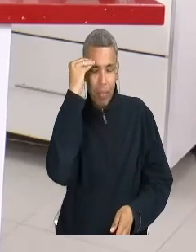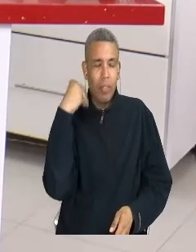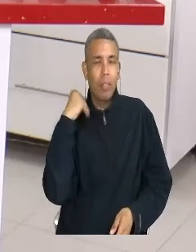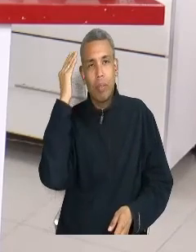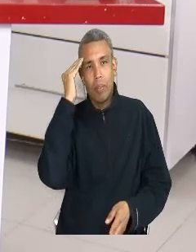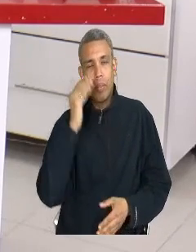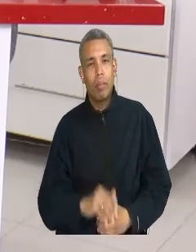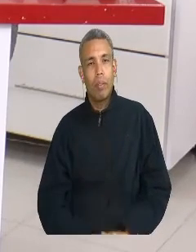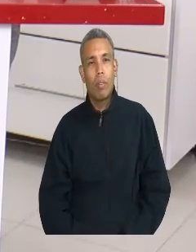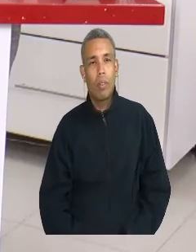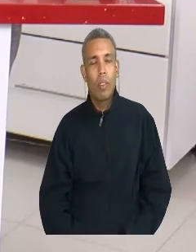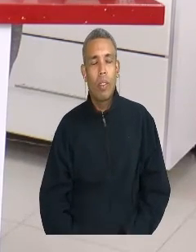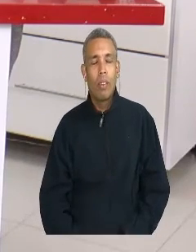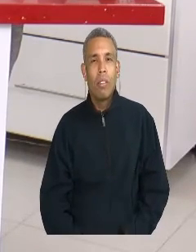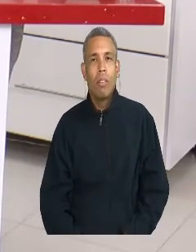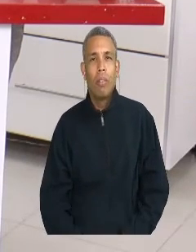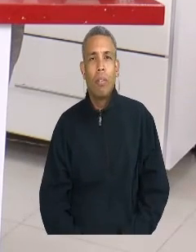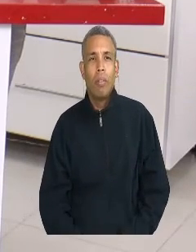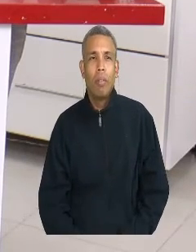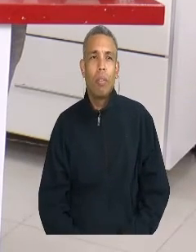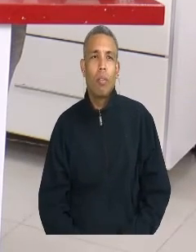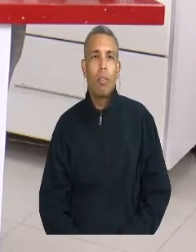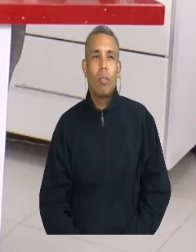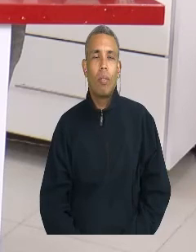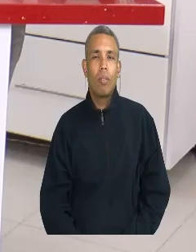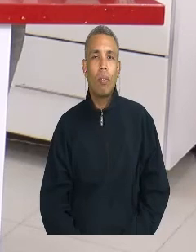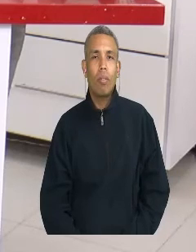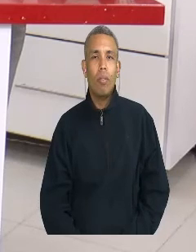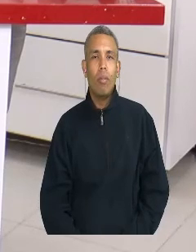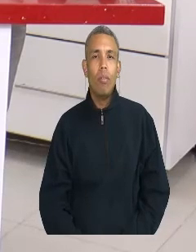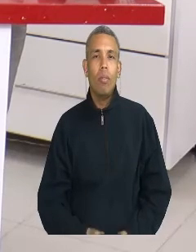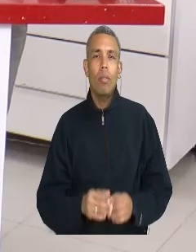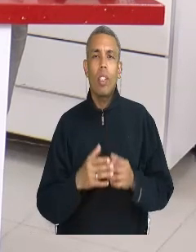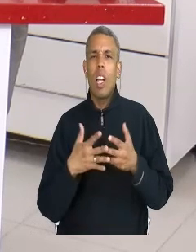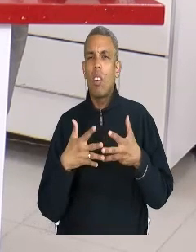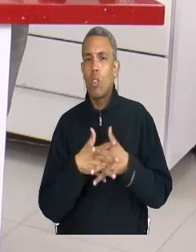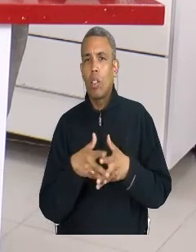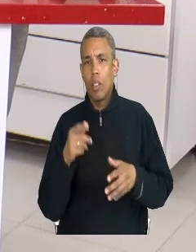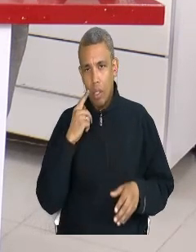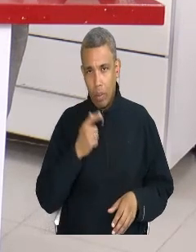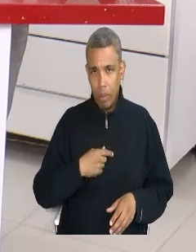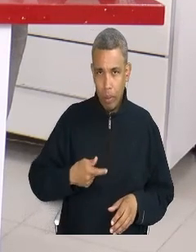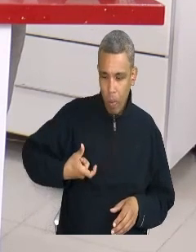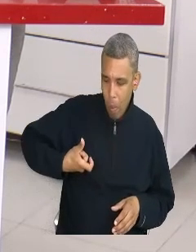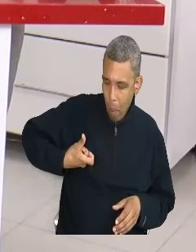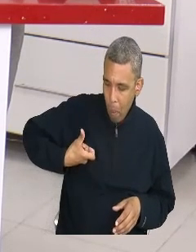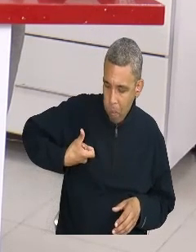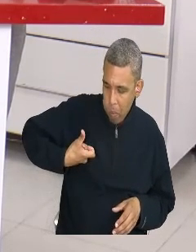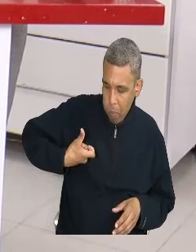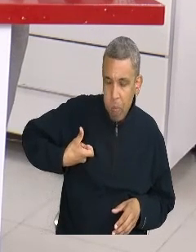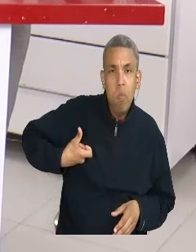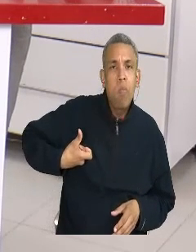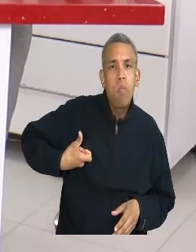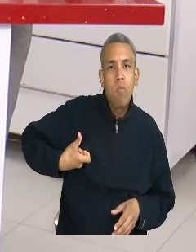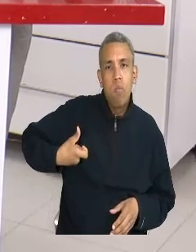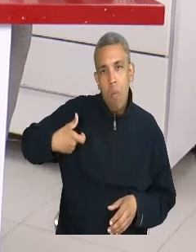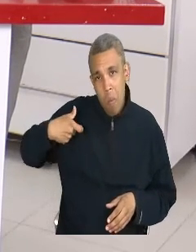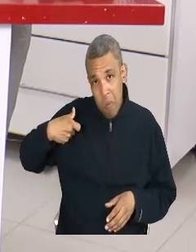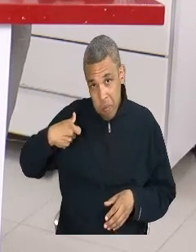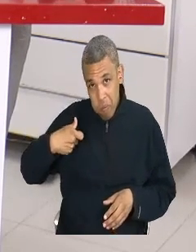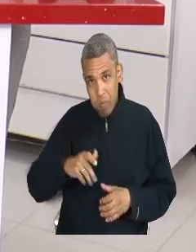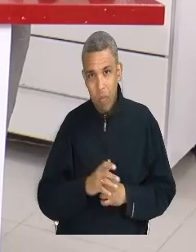vamos a utilizar las proteínas. El arroz va a llevar camarón y una pechuguita, acá ya